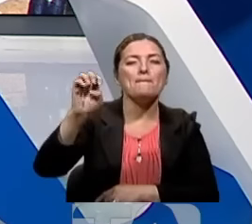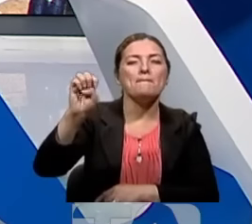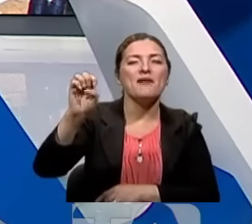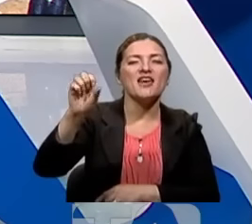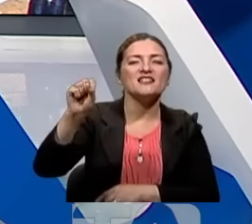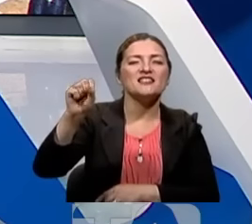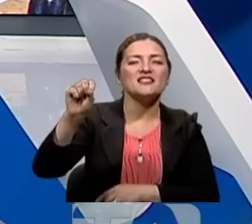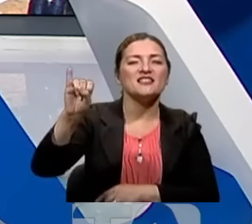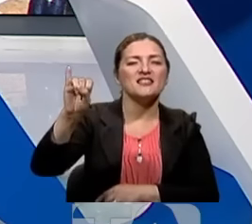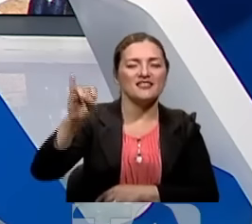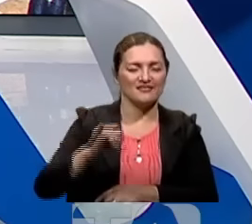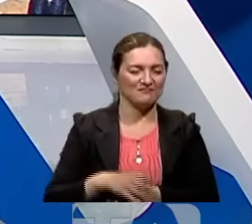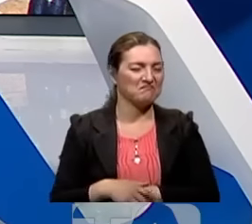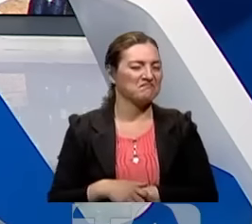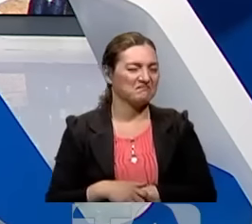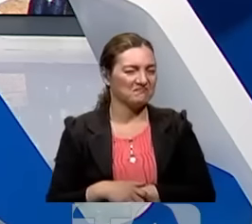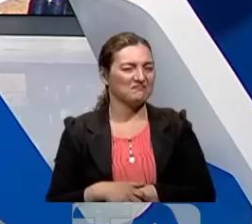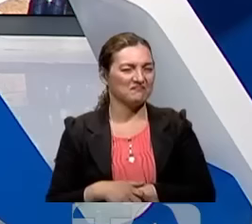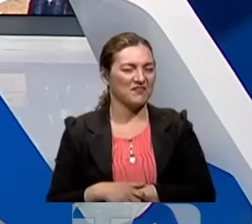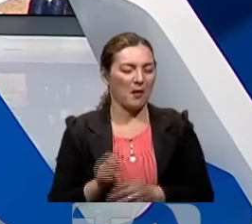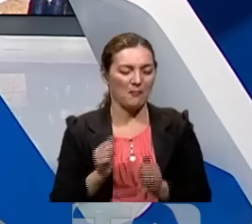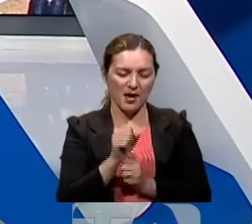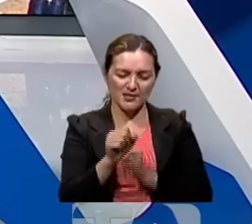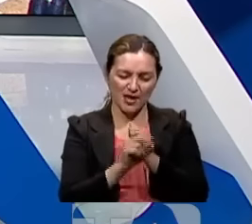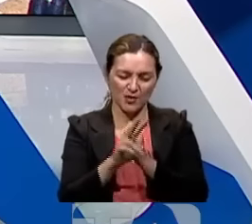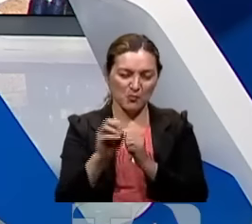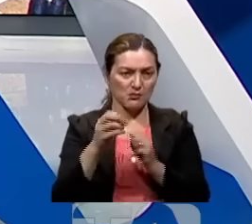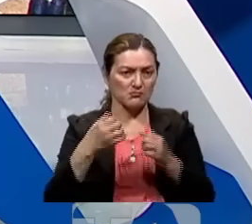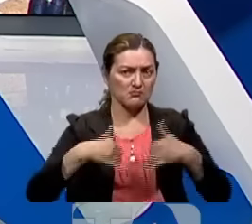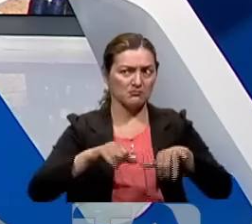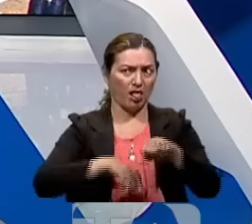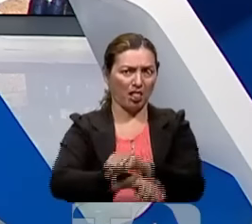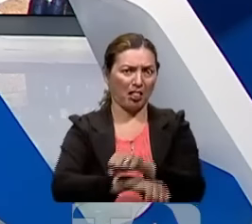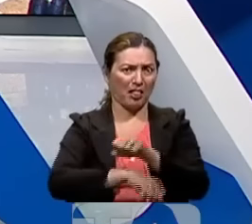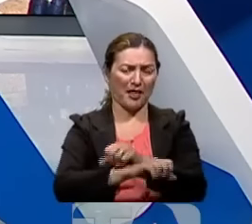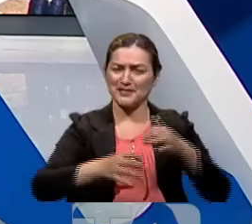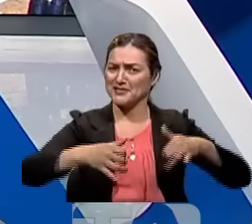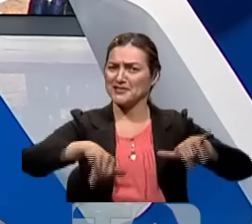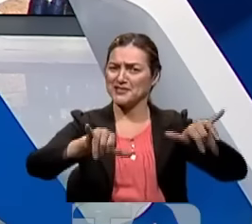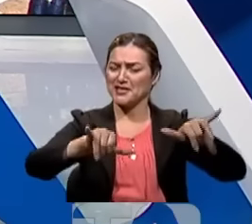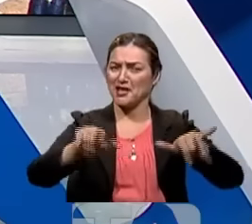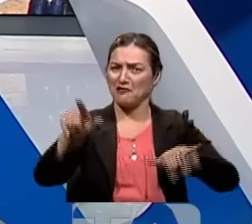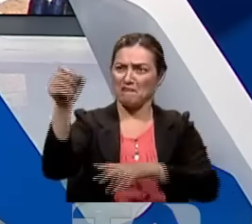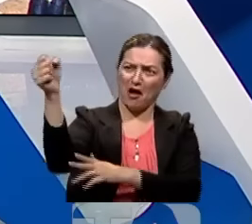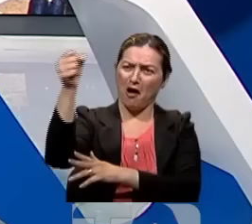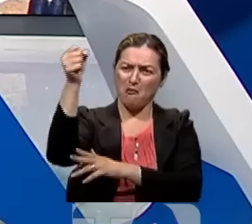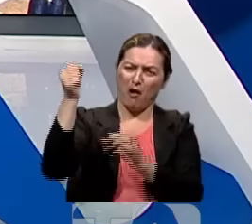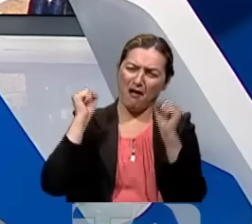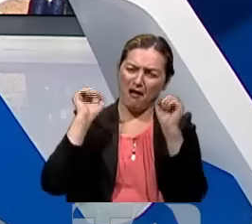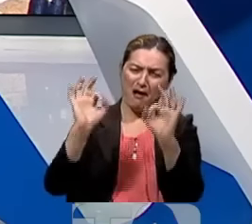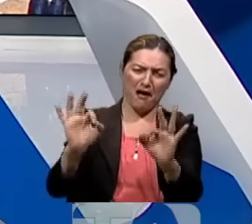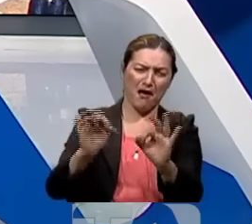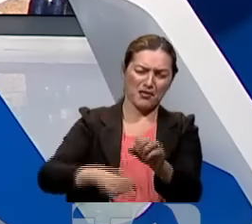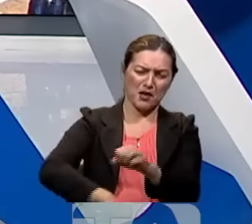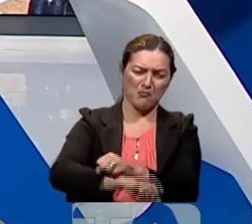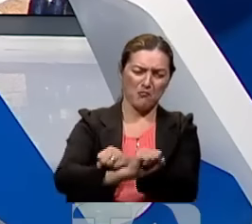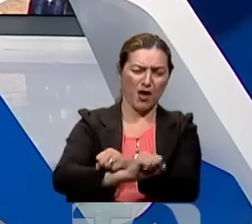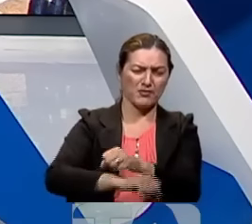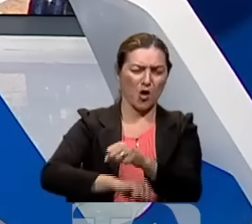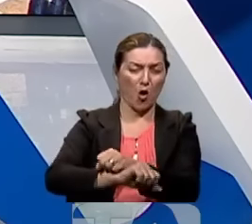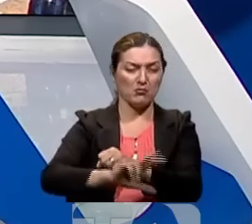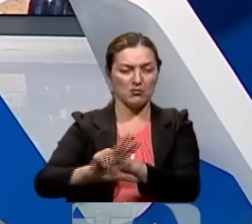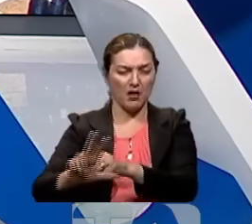anoche, 20 años después de ese día, sigue marcando goles, sigue siendo figura, marcó triplete. Qué